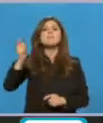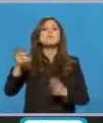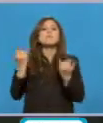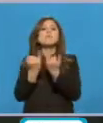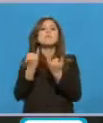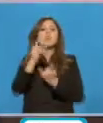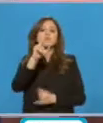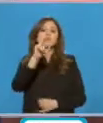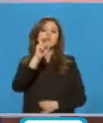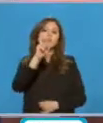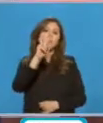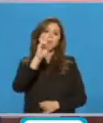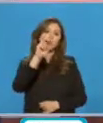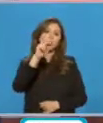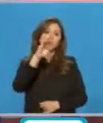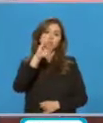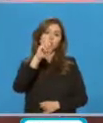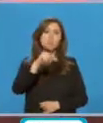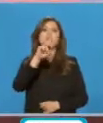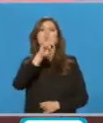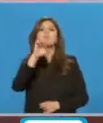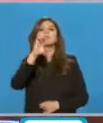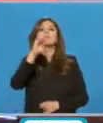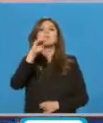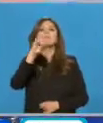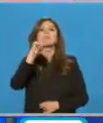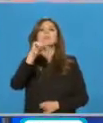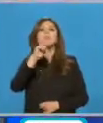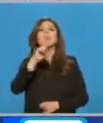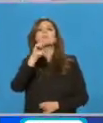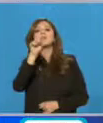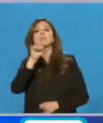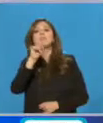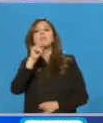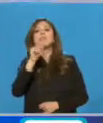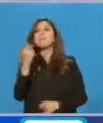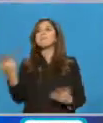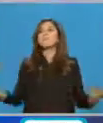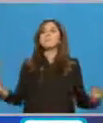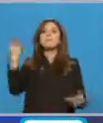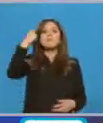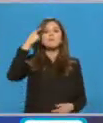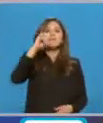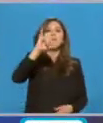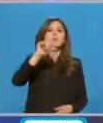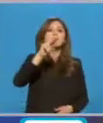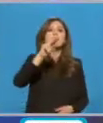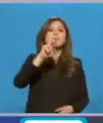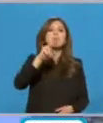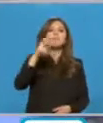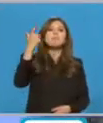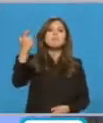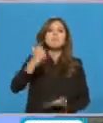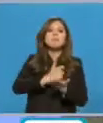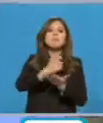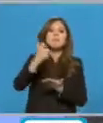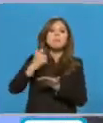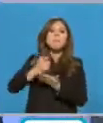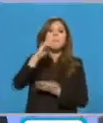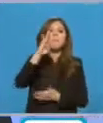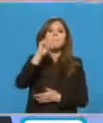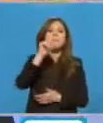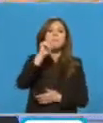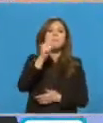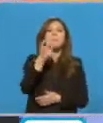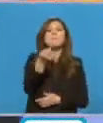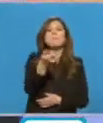Emiliano Zapata no pudo ir porque ya tenía fecha. Javier Batis y Love Army decidieron no ir porque el dinero que había para todas las bandas era muy No poquito. era-